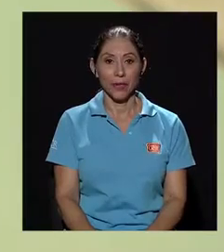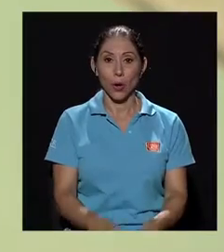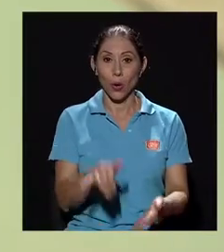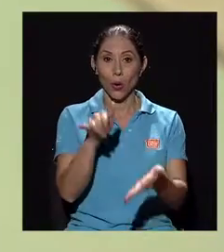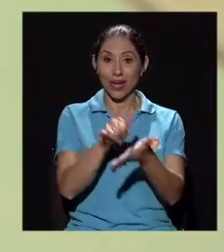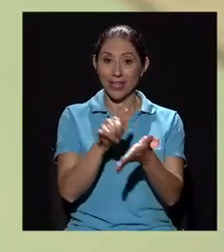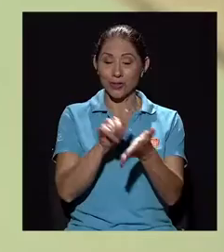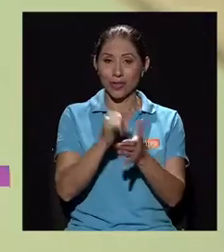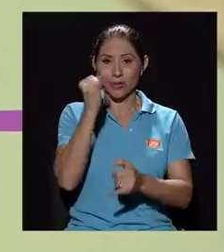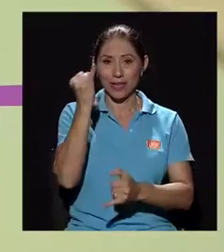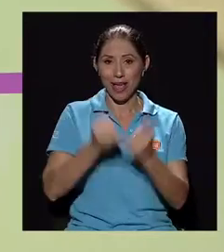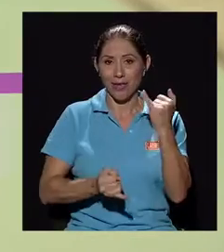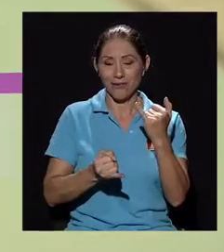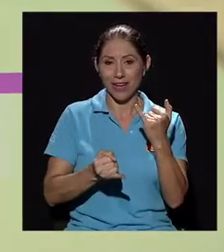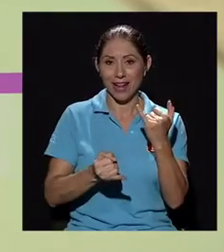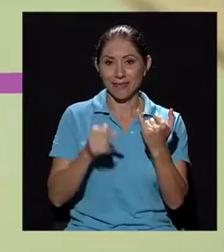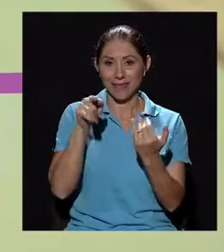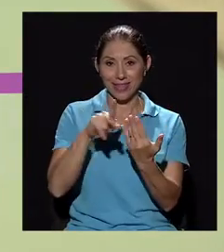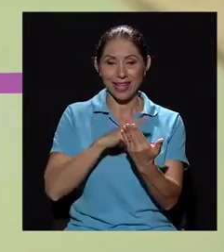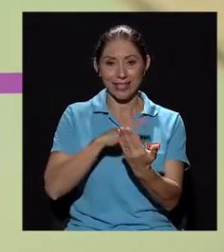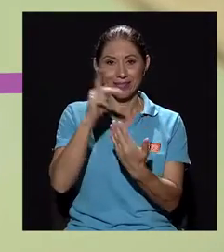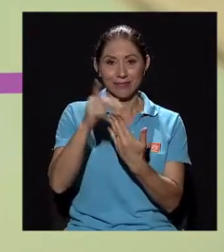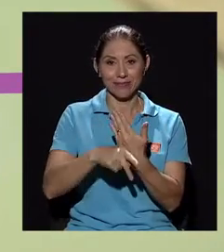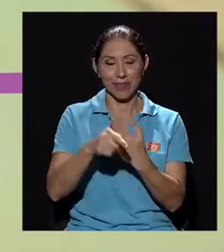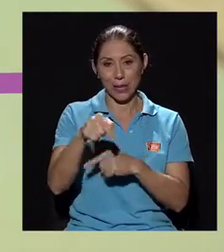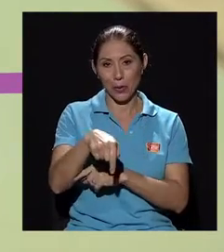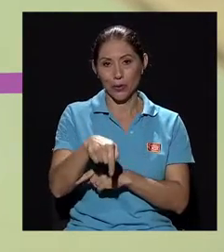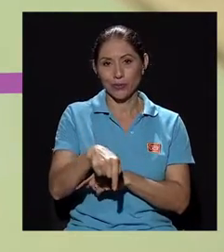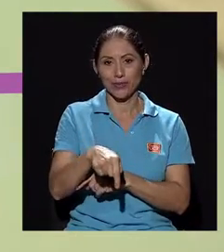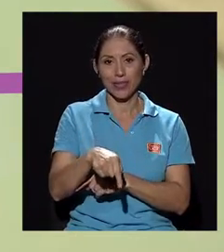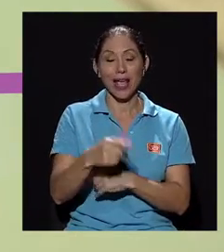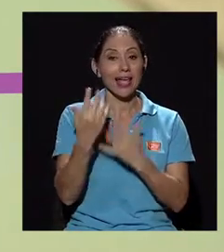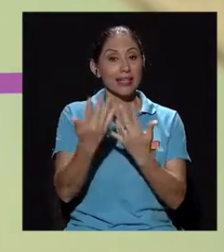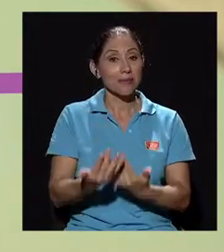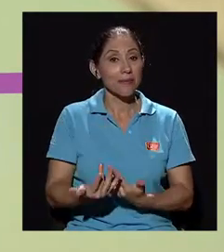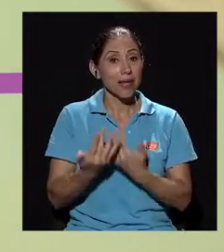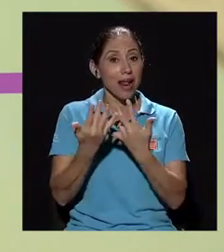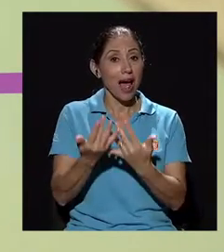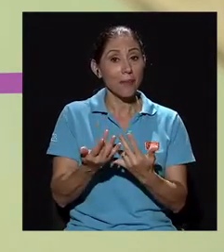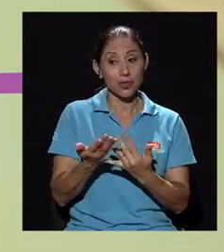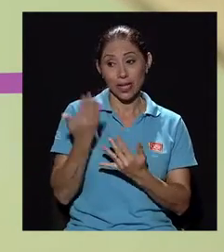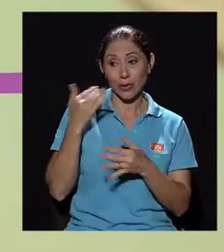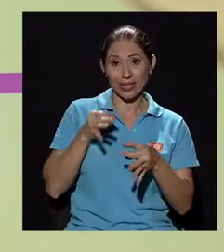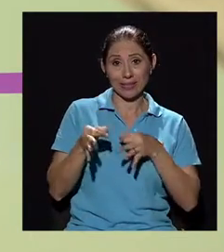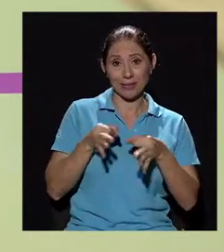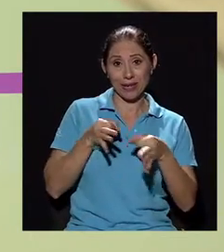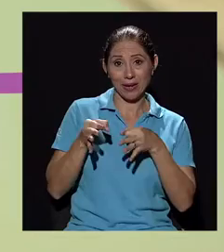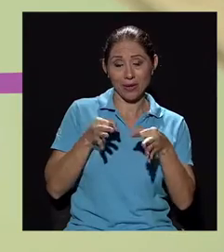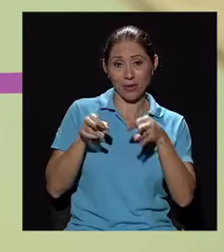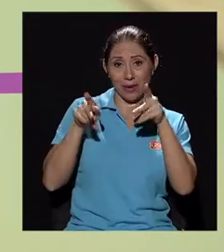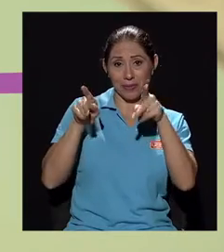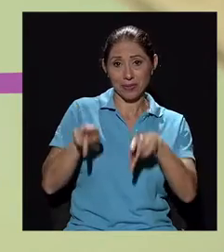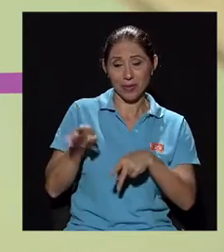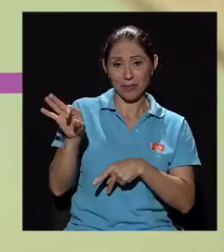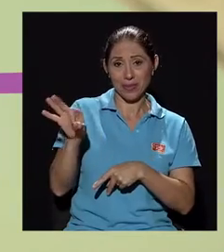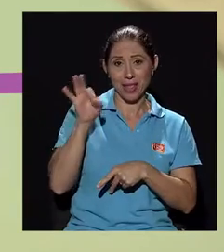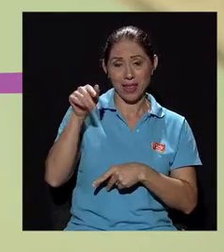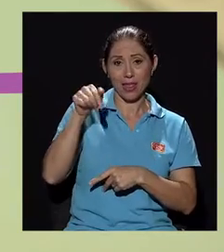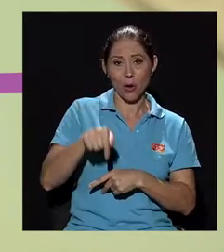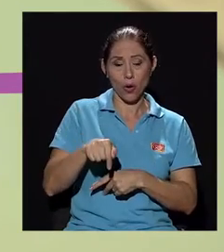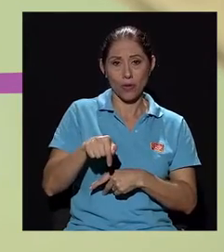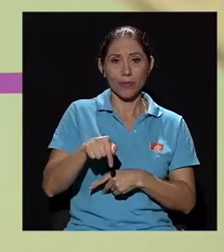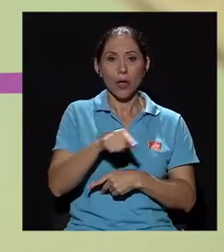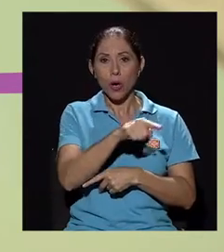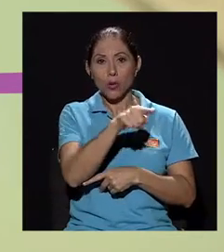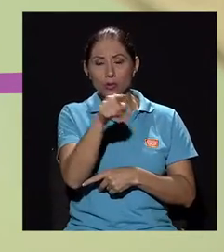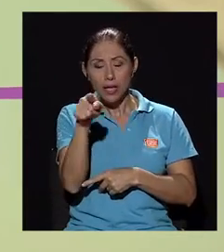Con esto hemos llegado al final de este capítulo de hoy. Esperamos que lo que explicó nuestro invitado del día de hoy